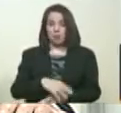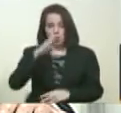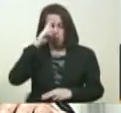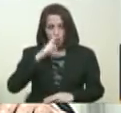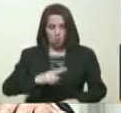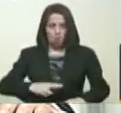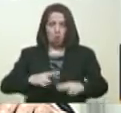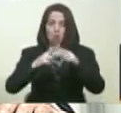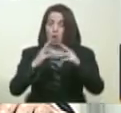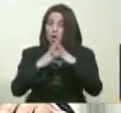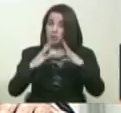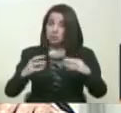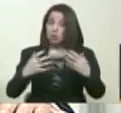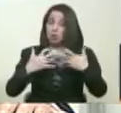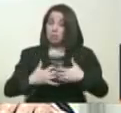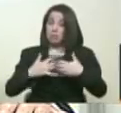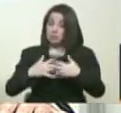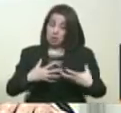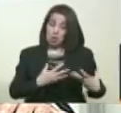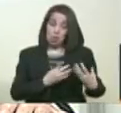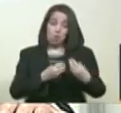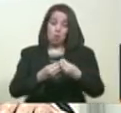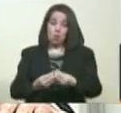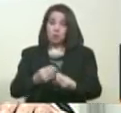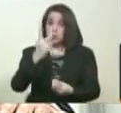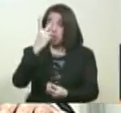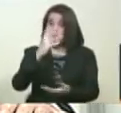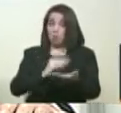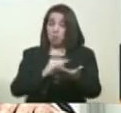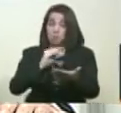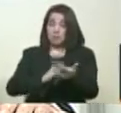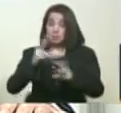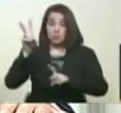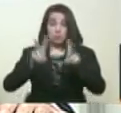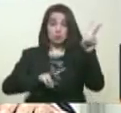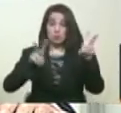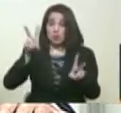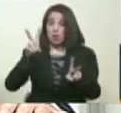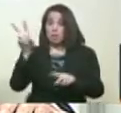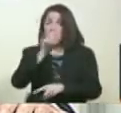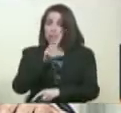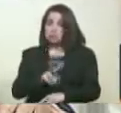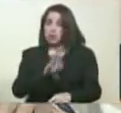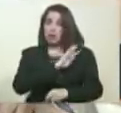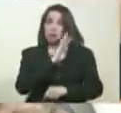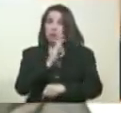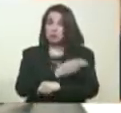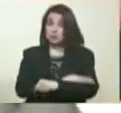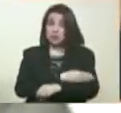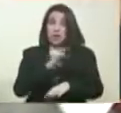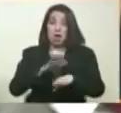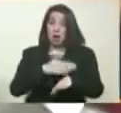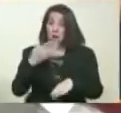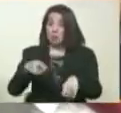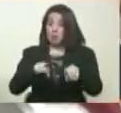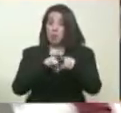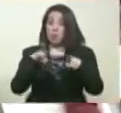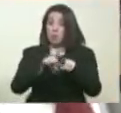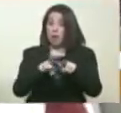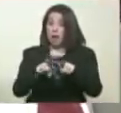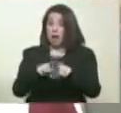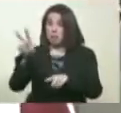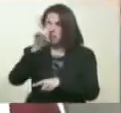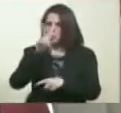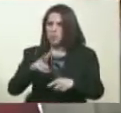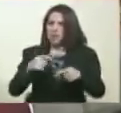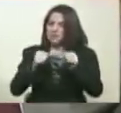reconocimiento a los empresarios que nos han acompañado durante estas 2 ediciones de Expo Venezuela Potencia, porque son la Venezuela que se ha quedado a